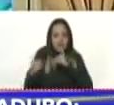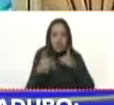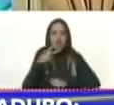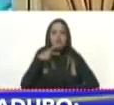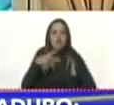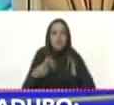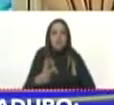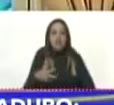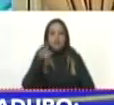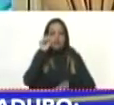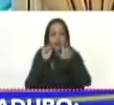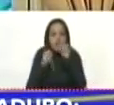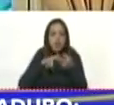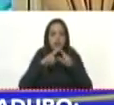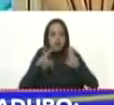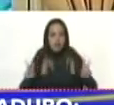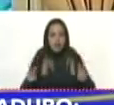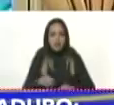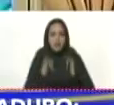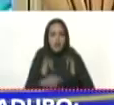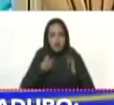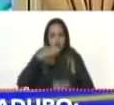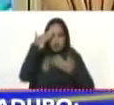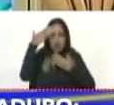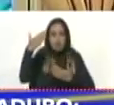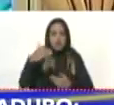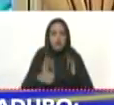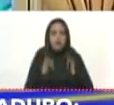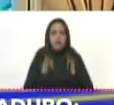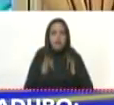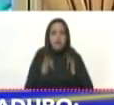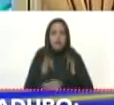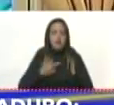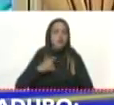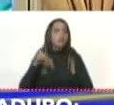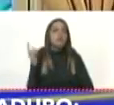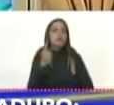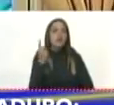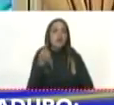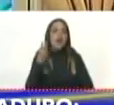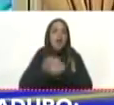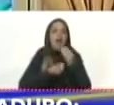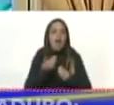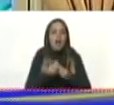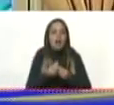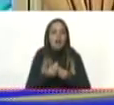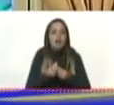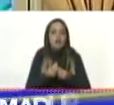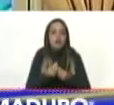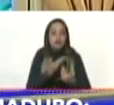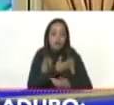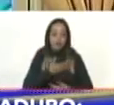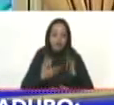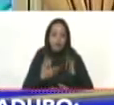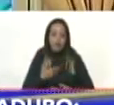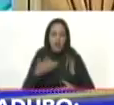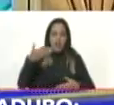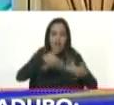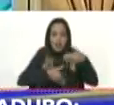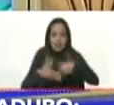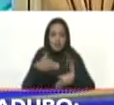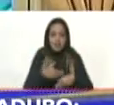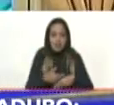al entendimiento, a la paz, y yo saludo eso. Y soy el primero que hago votos para que las elecciones de la Asamblea